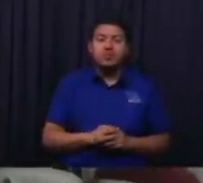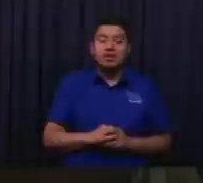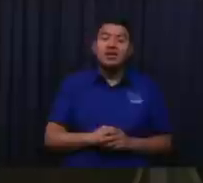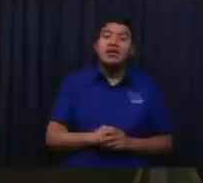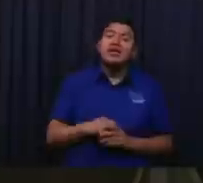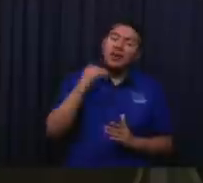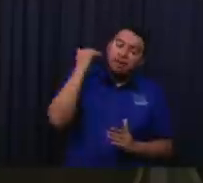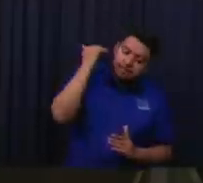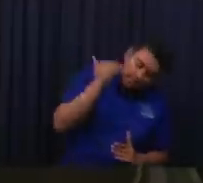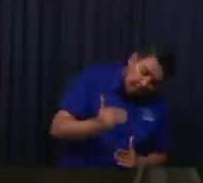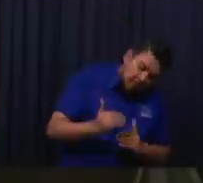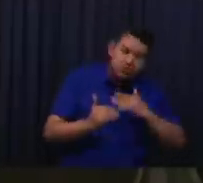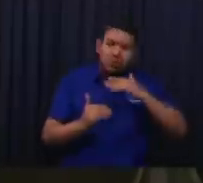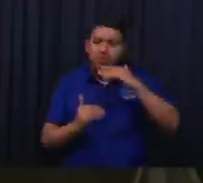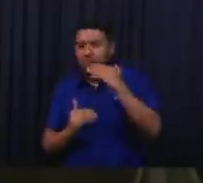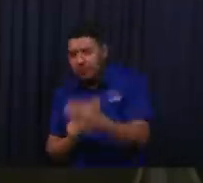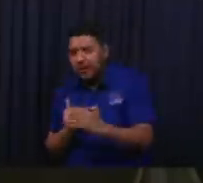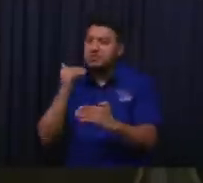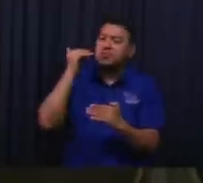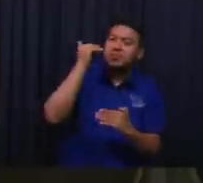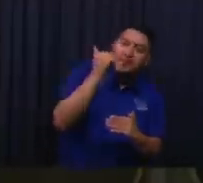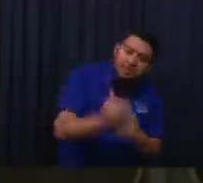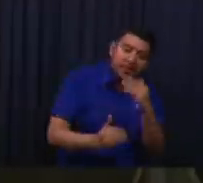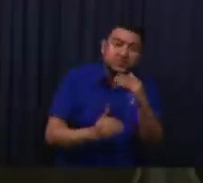con anterioridad, en el anterior